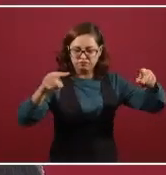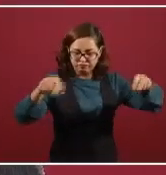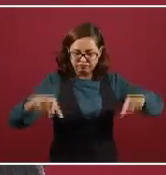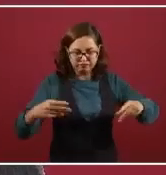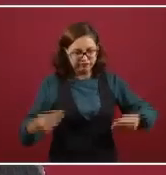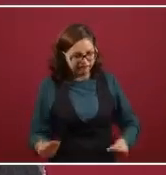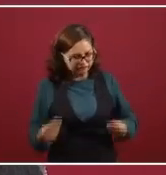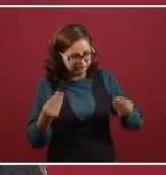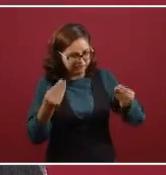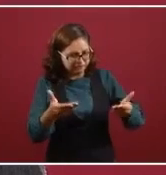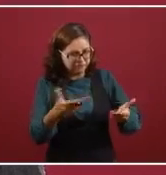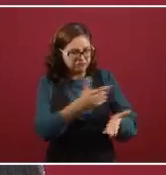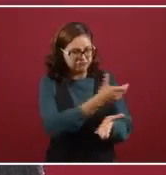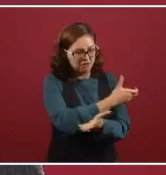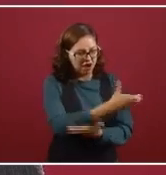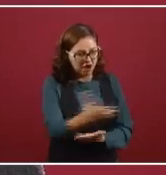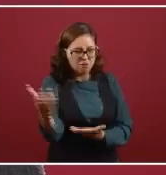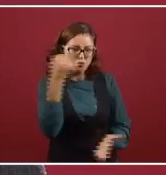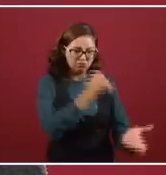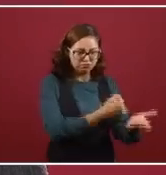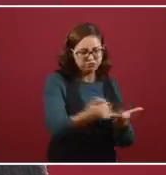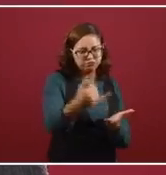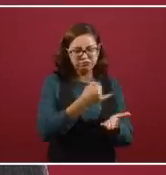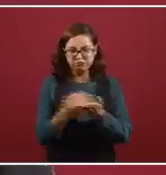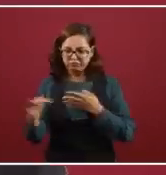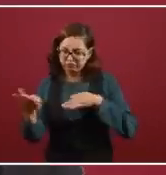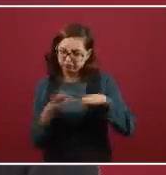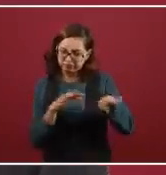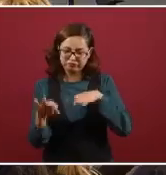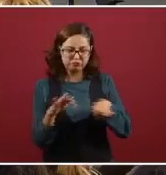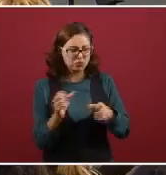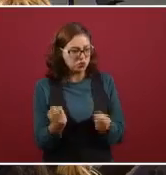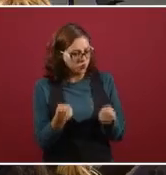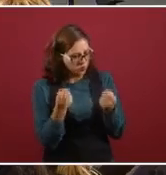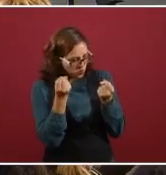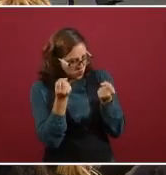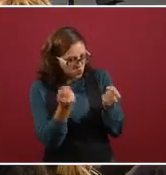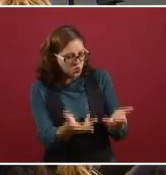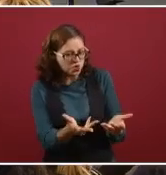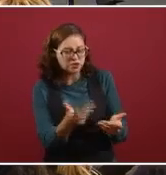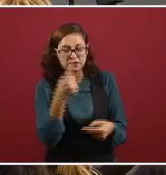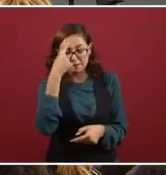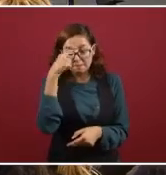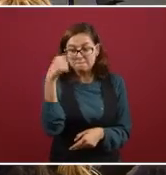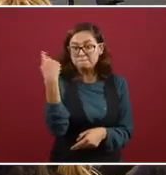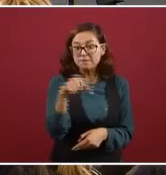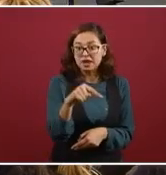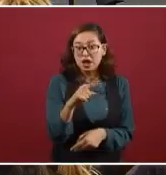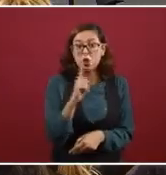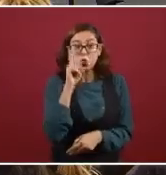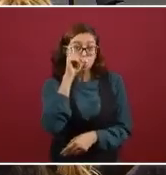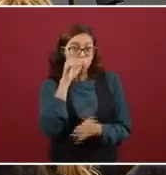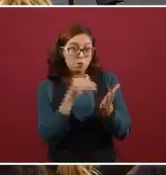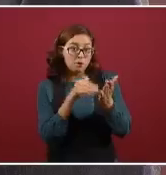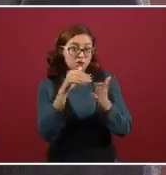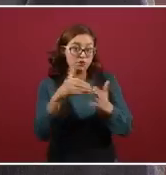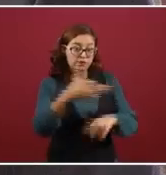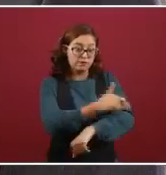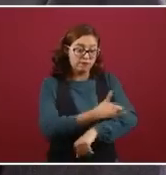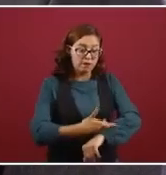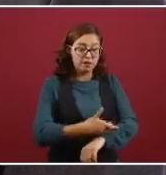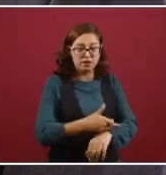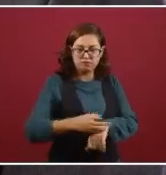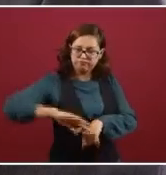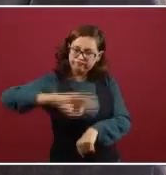agrario del cardenismo en aquel entonces para beneficio de 1 millón de familias